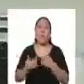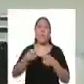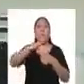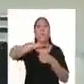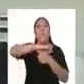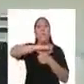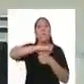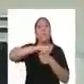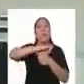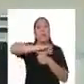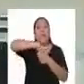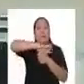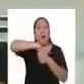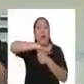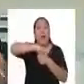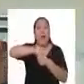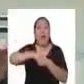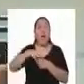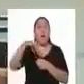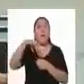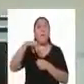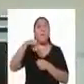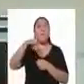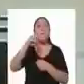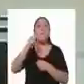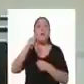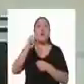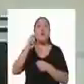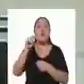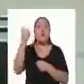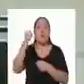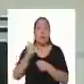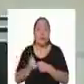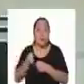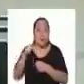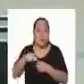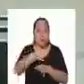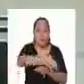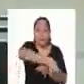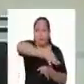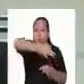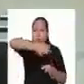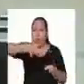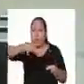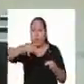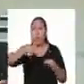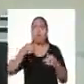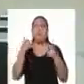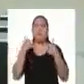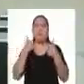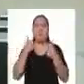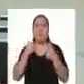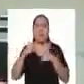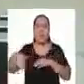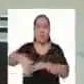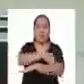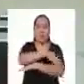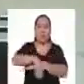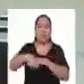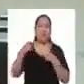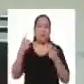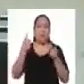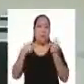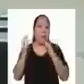más pujante y visitado de Lima, y los ambulantes se convirtieron en prósperos comerciantes. Ya no eran ambulantes, es